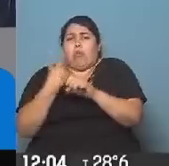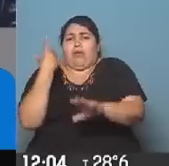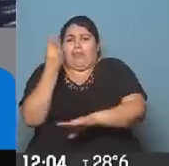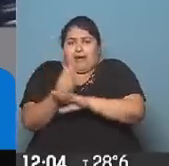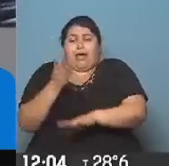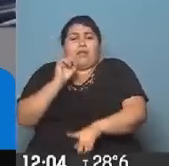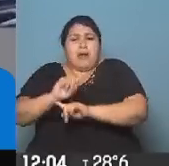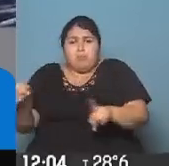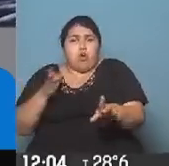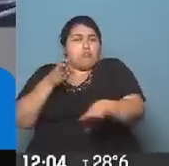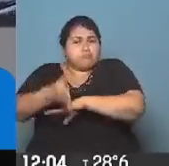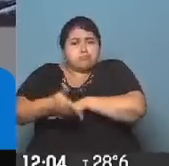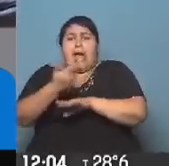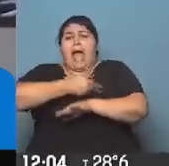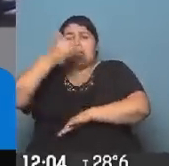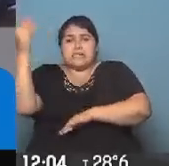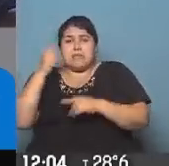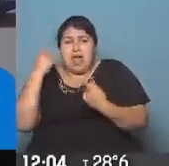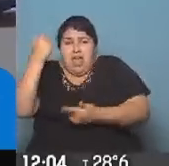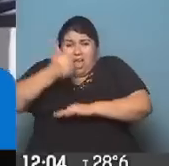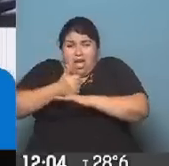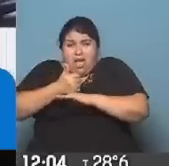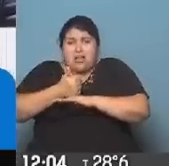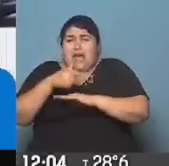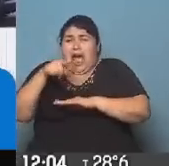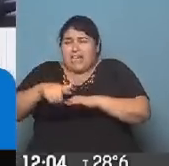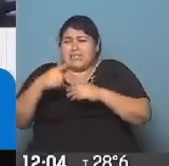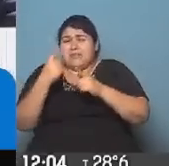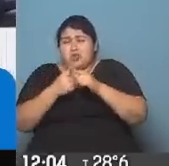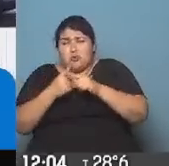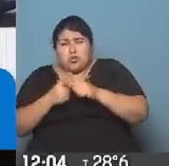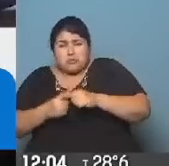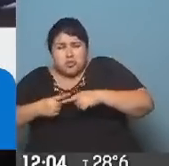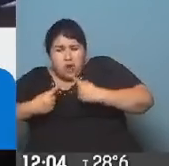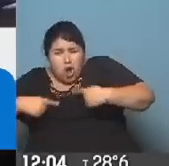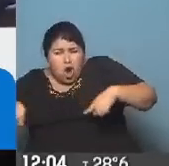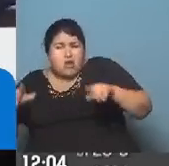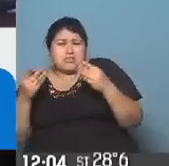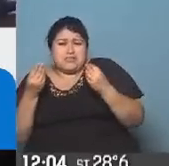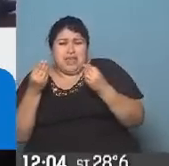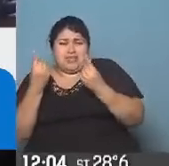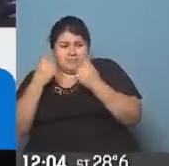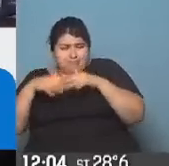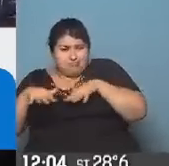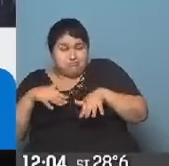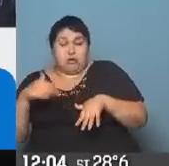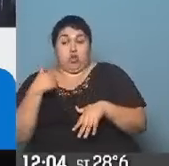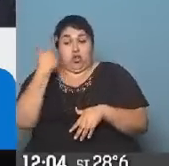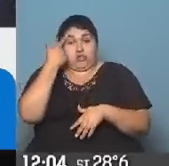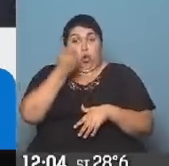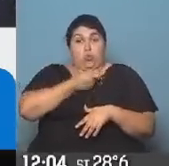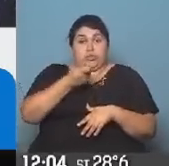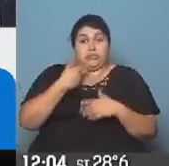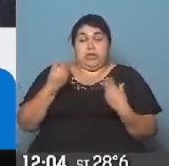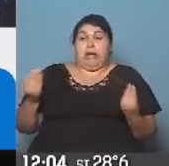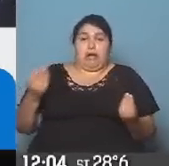dijeron participar de la asamblea. Todo eso fue un conjunto de cosas que nosotros hicimos denuncia y la justicia nos dio lugar a nosotros. Y bueno,